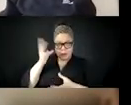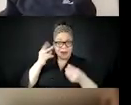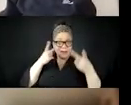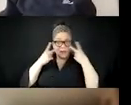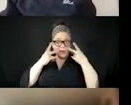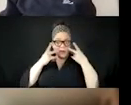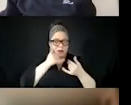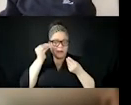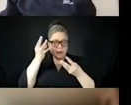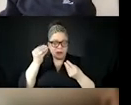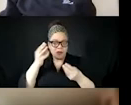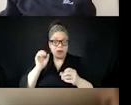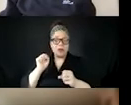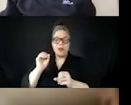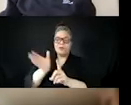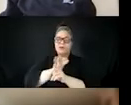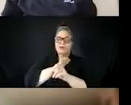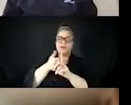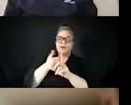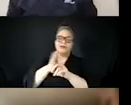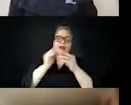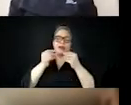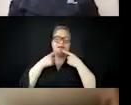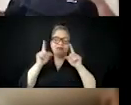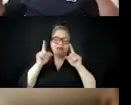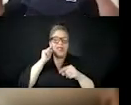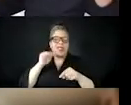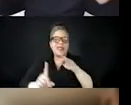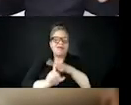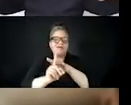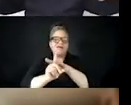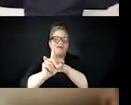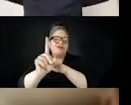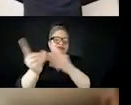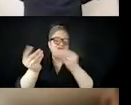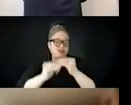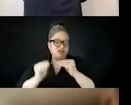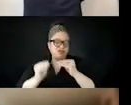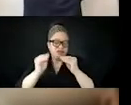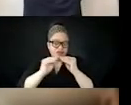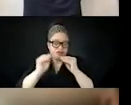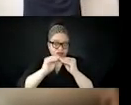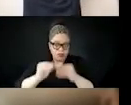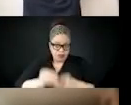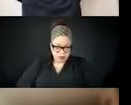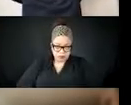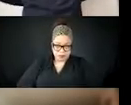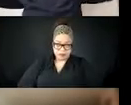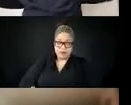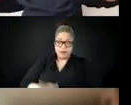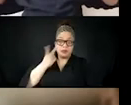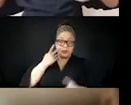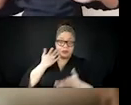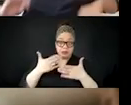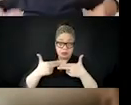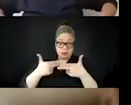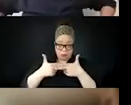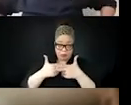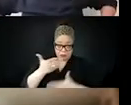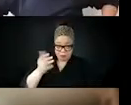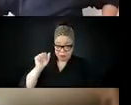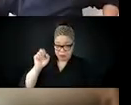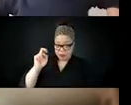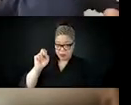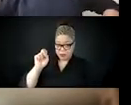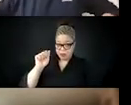errónea vamos a ver esta cuestión este fenómeno suceder más y más este tipo de sensacionalismo